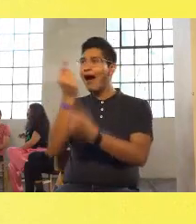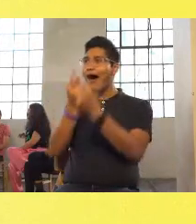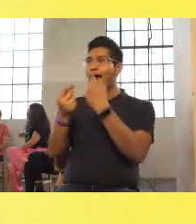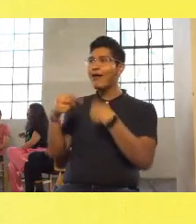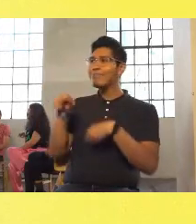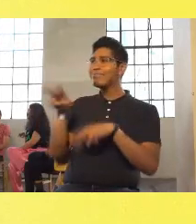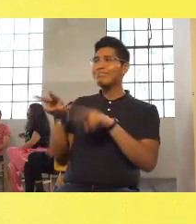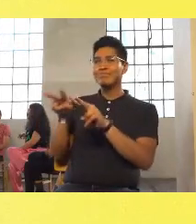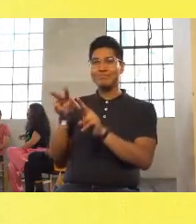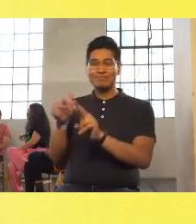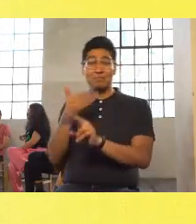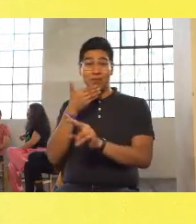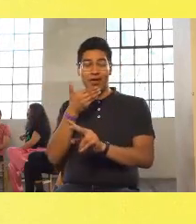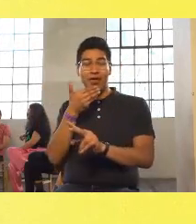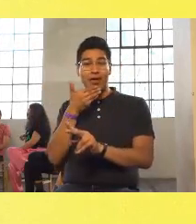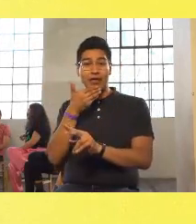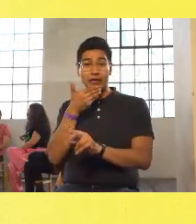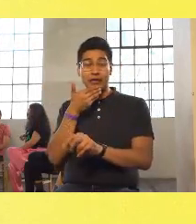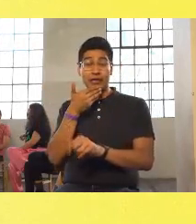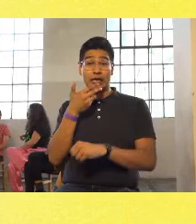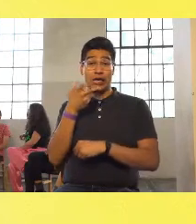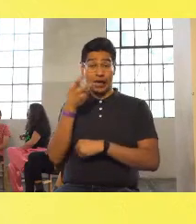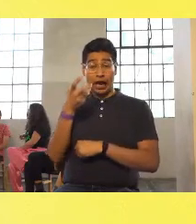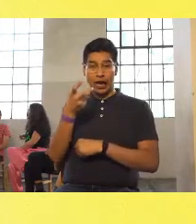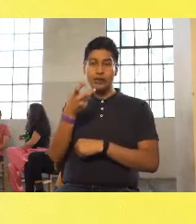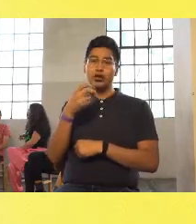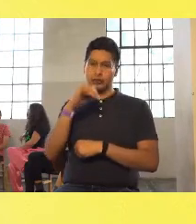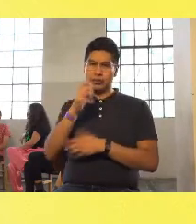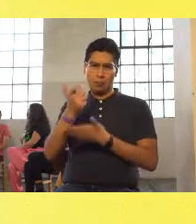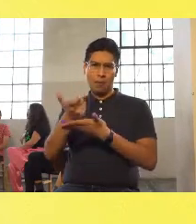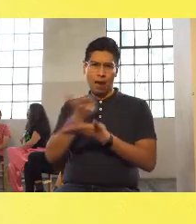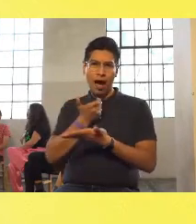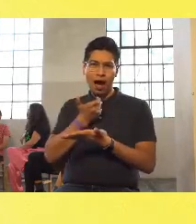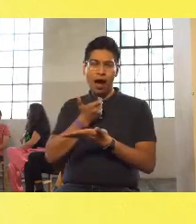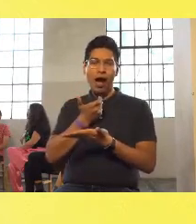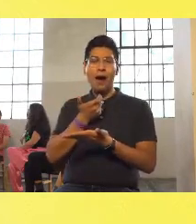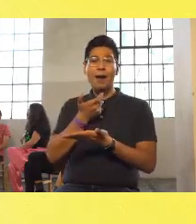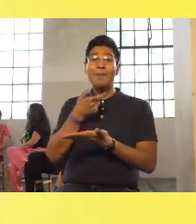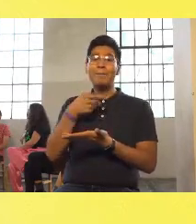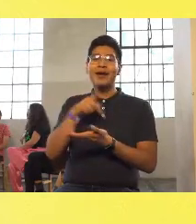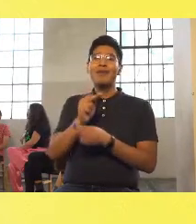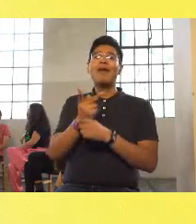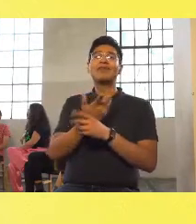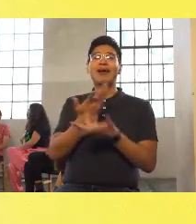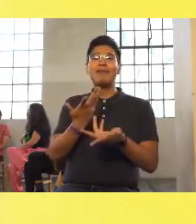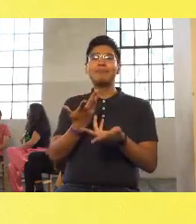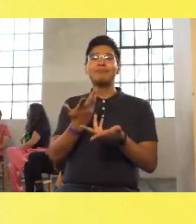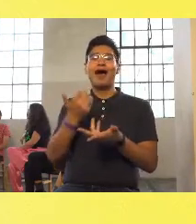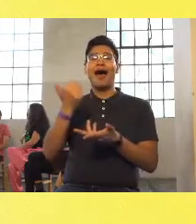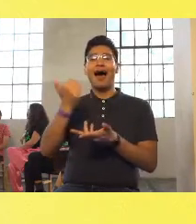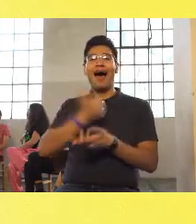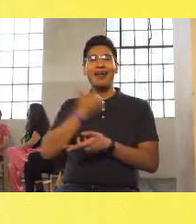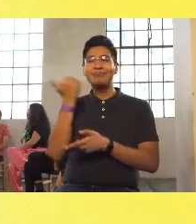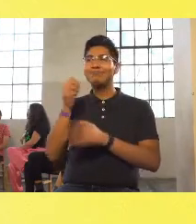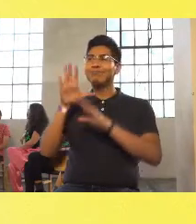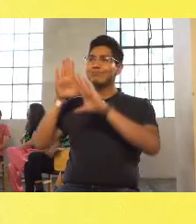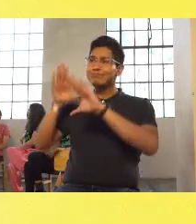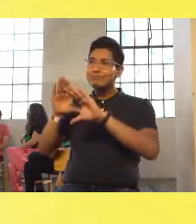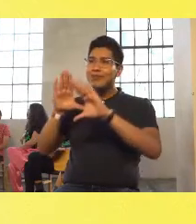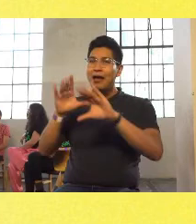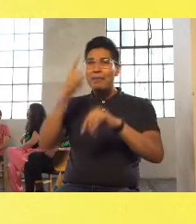además de darte un sustento, también te da otro frente de lucha y otro frente de activismo, que es bien bonito, la verdad.